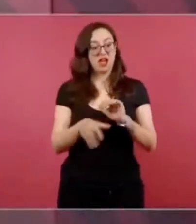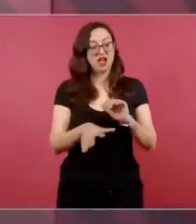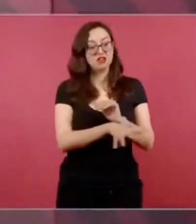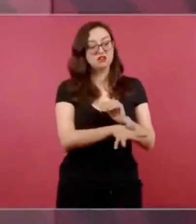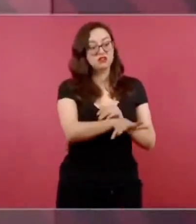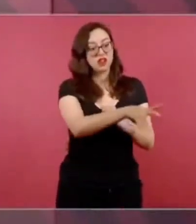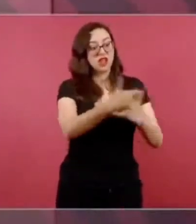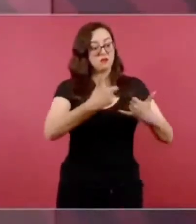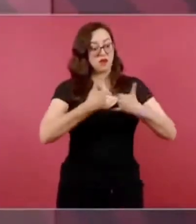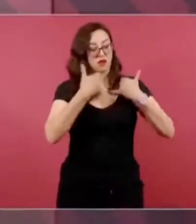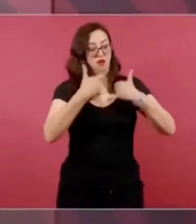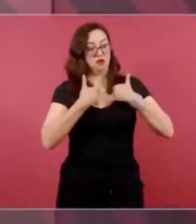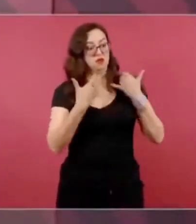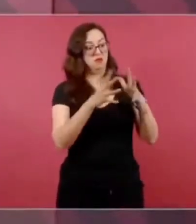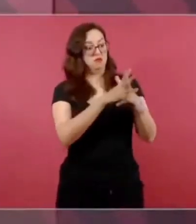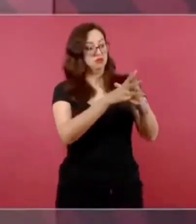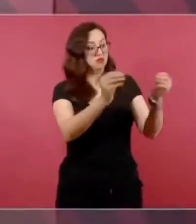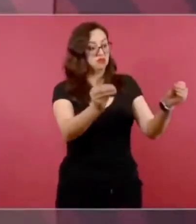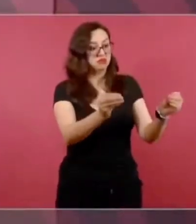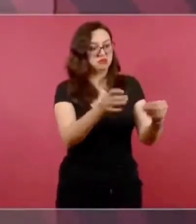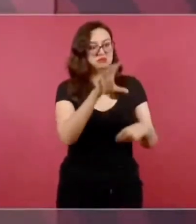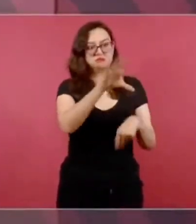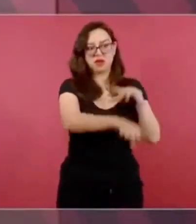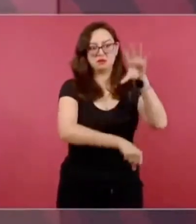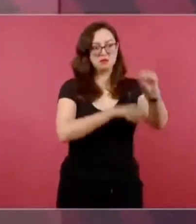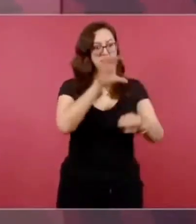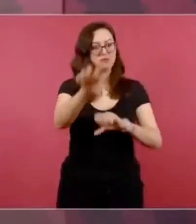de los jóvenes de Ayotzinapa.